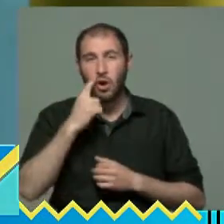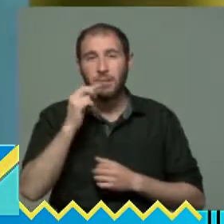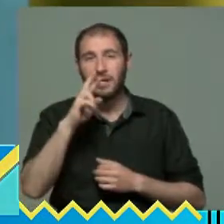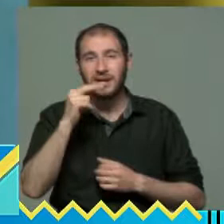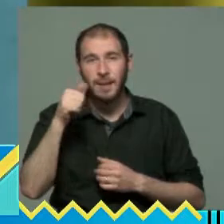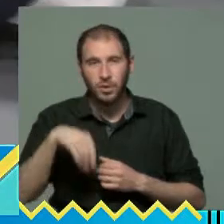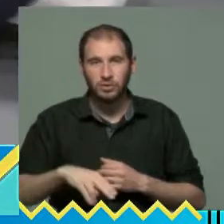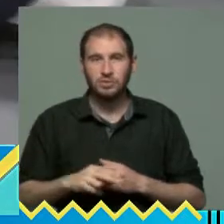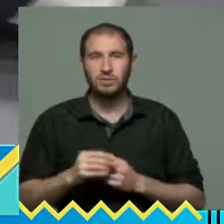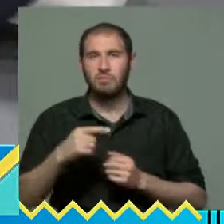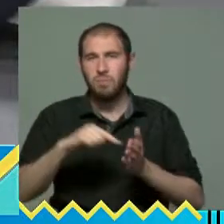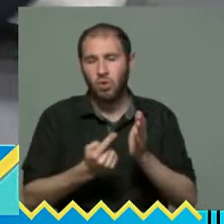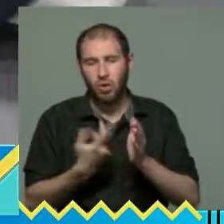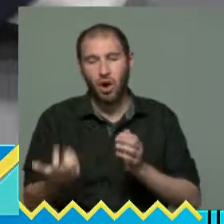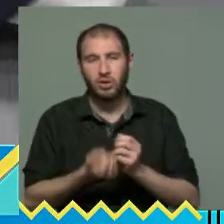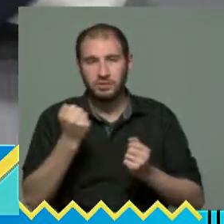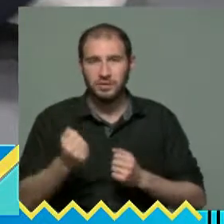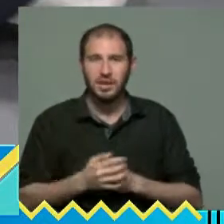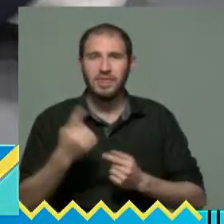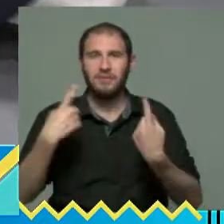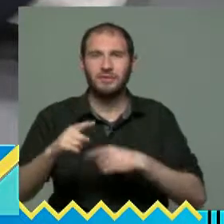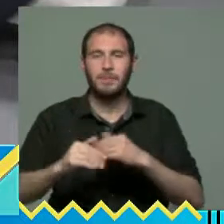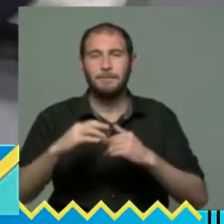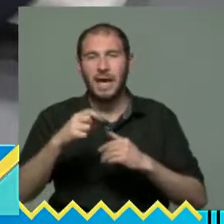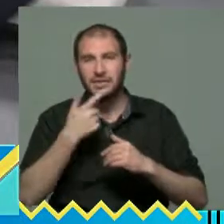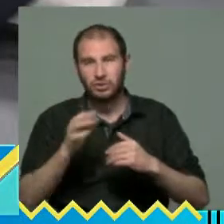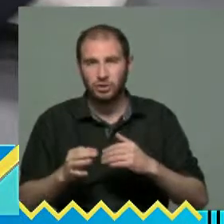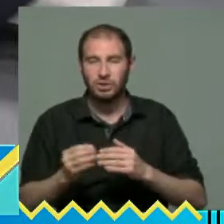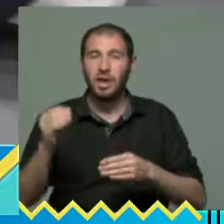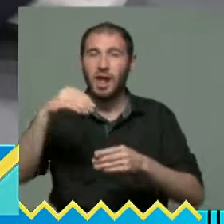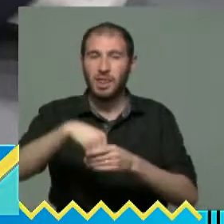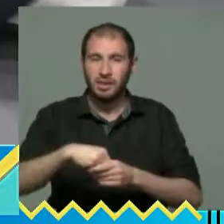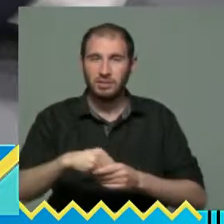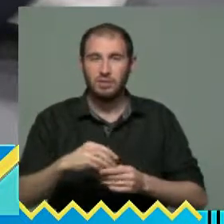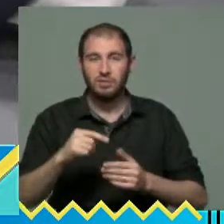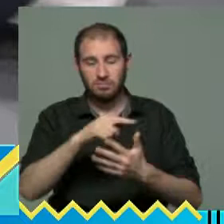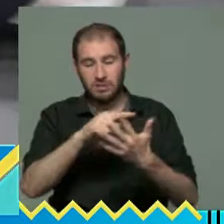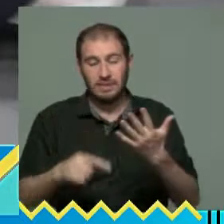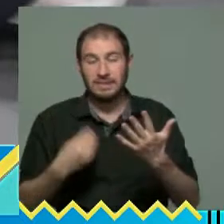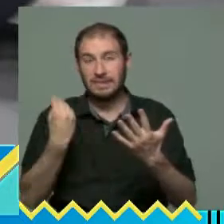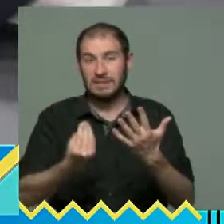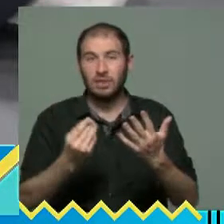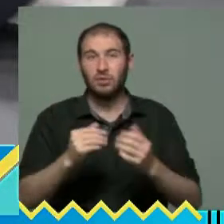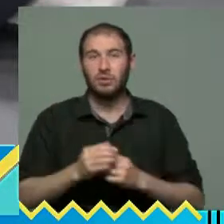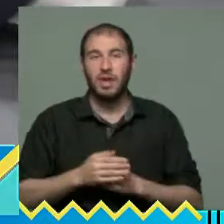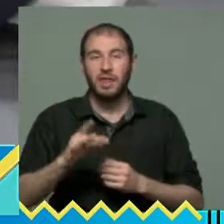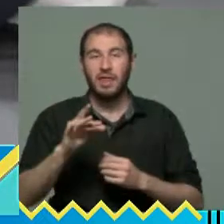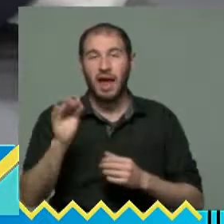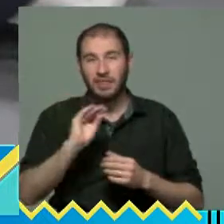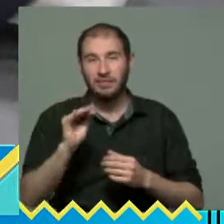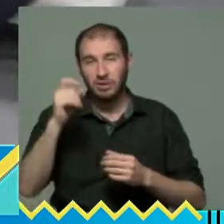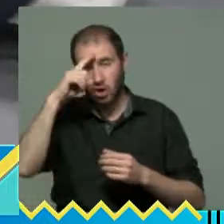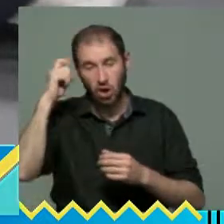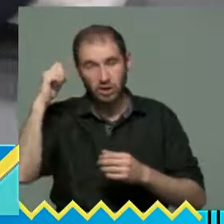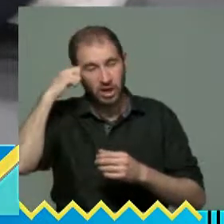Ramón logra muchos puntos a diferencia de lo que fue en las PASOs, se mete dentro de los 5 bancas que van a tener para formar parte del Congreso de